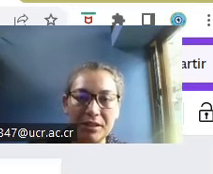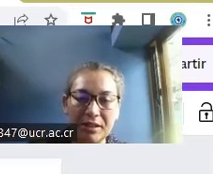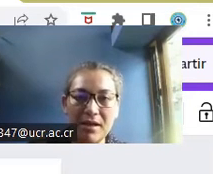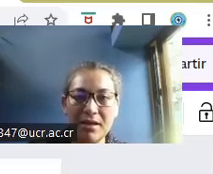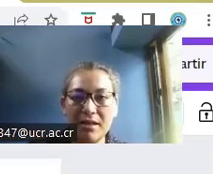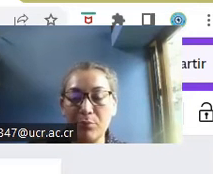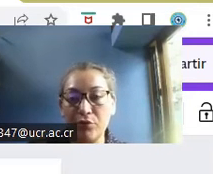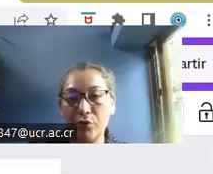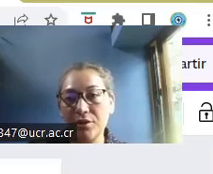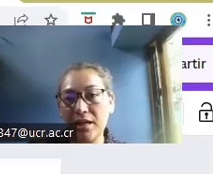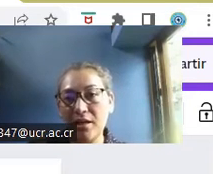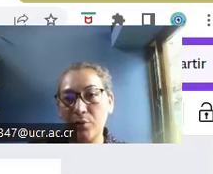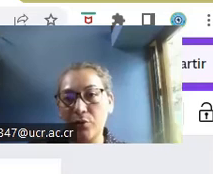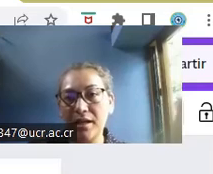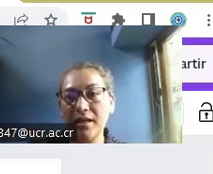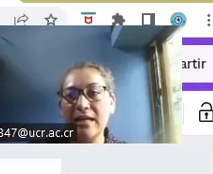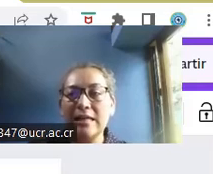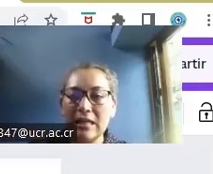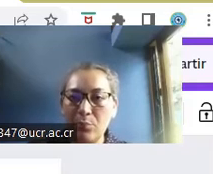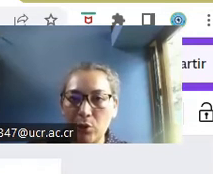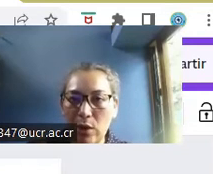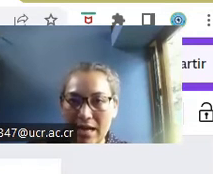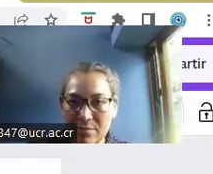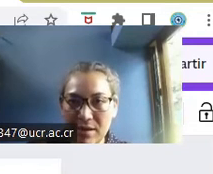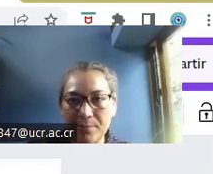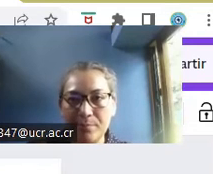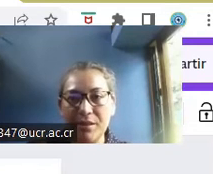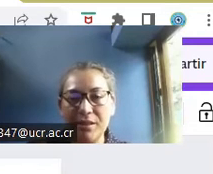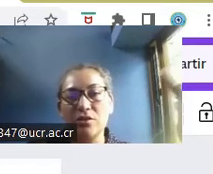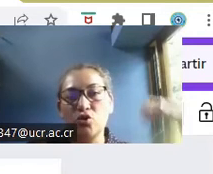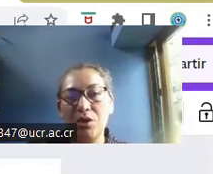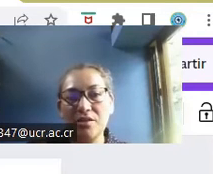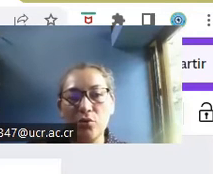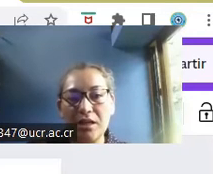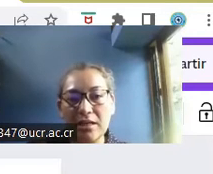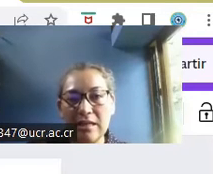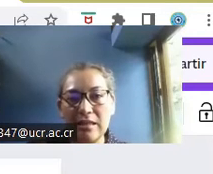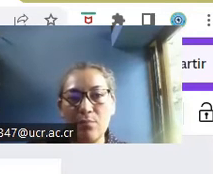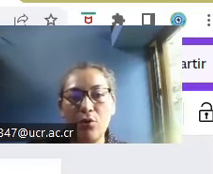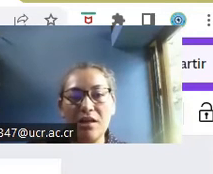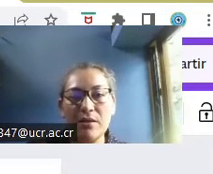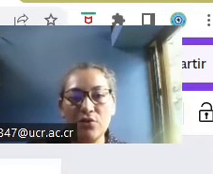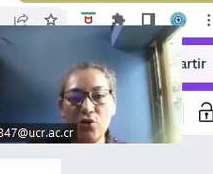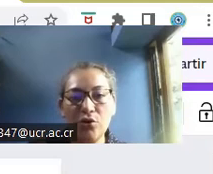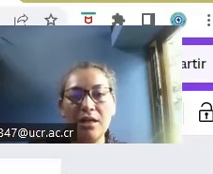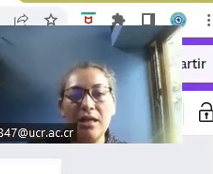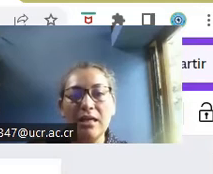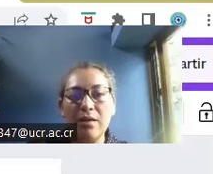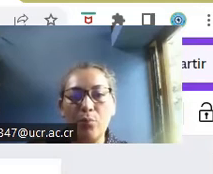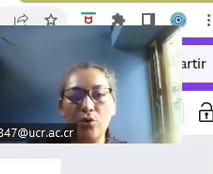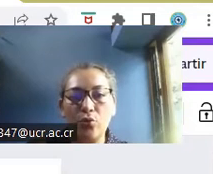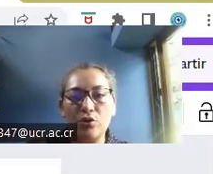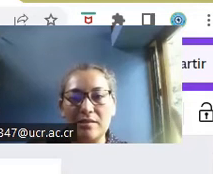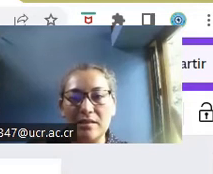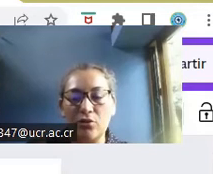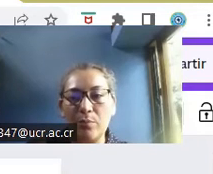puedo editar la imagen, la puedo recortar, la puedo girar y la puedo animar, ¿verdad? Entonces, yo voy a escoger aquí el tipo de animación